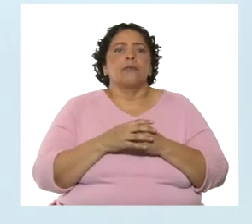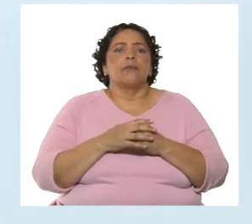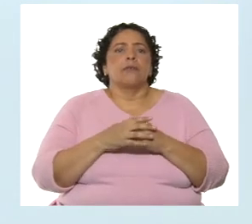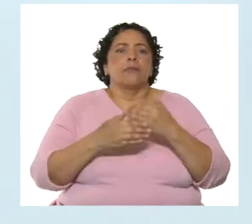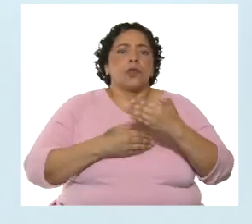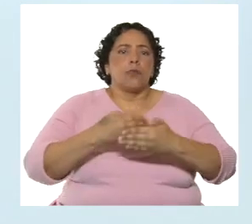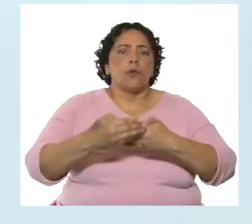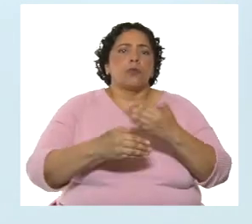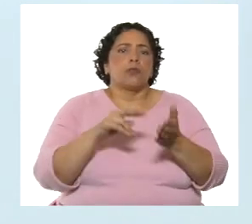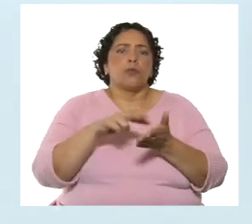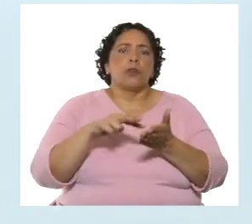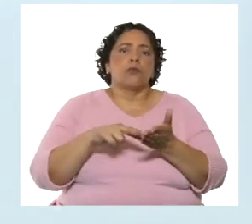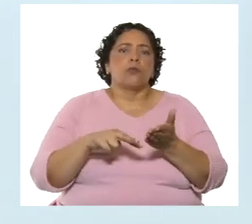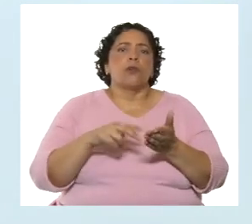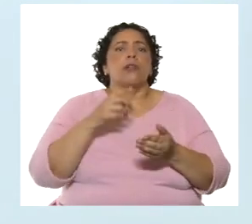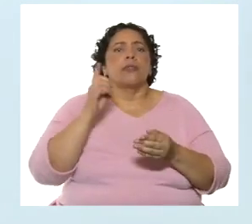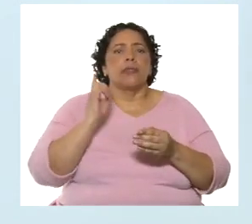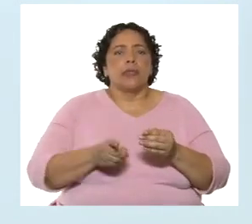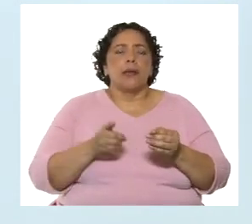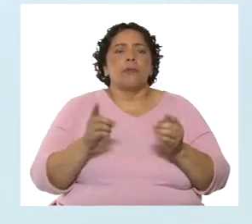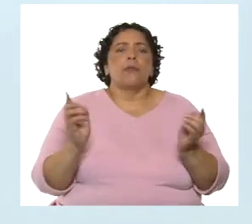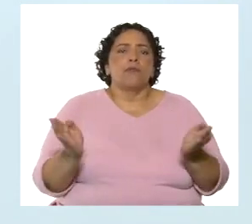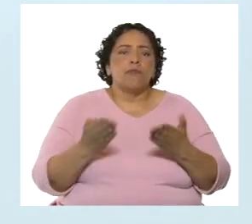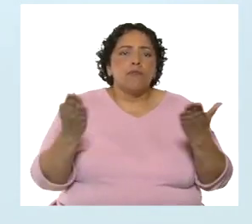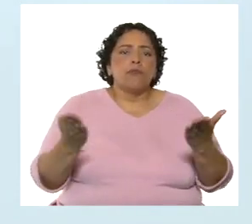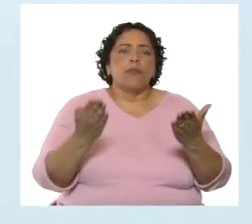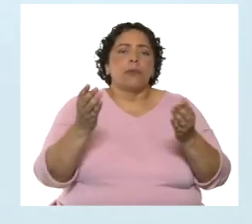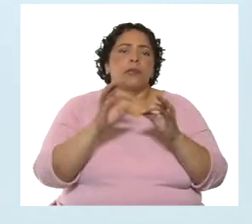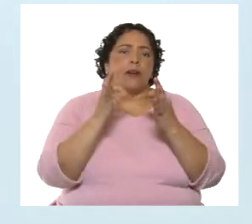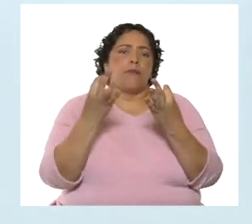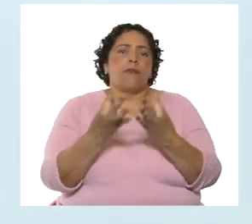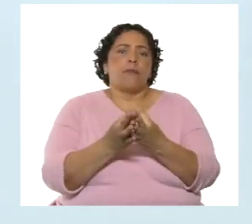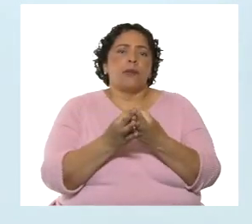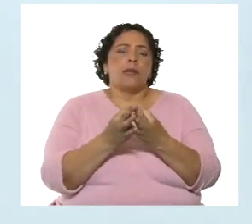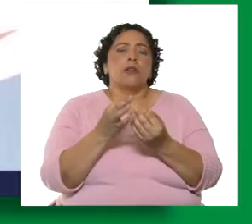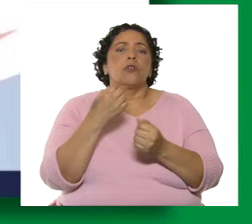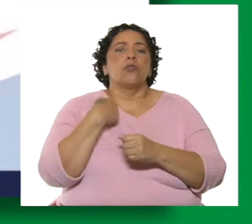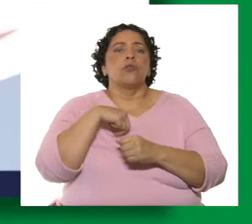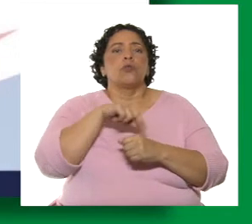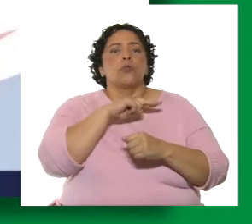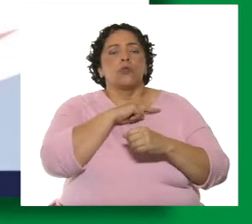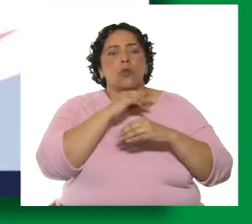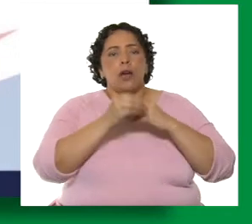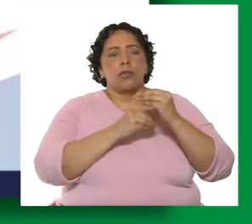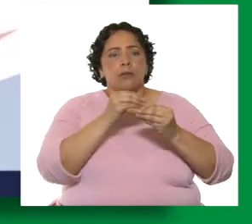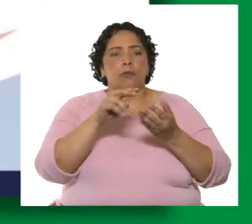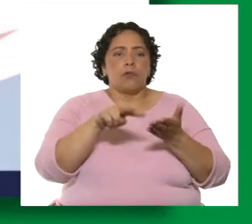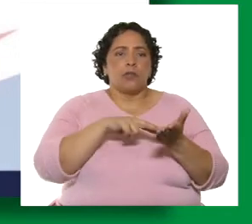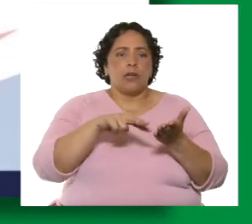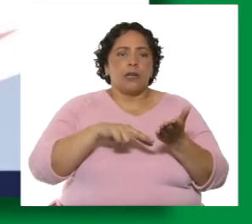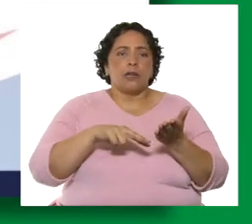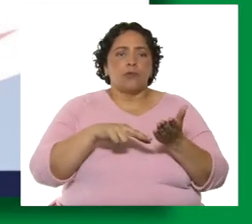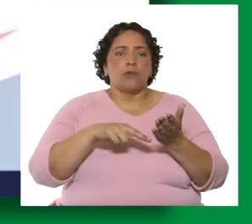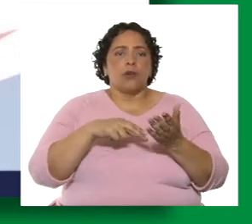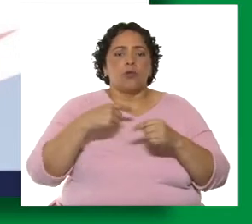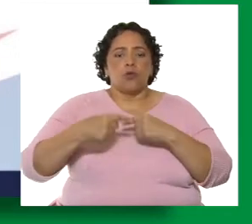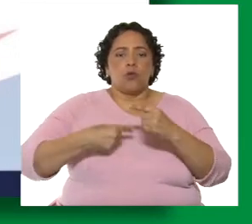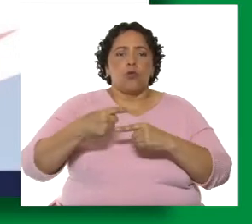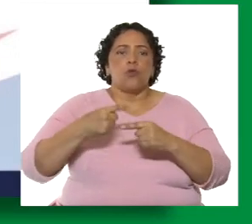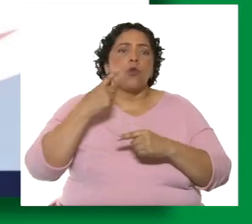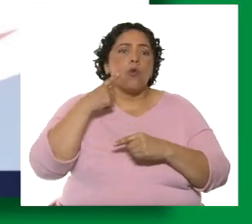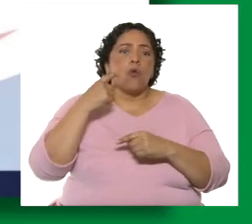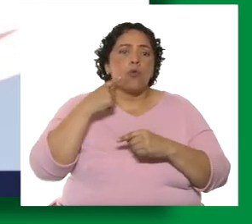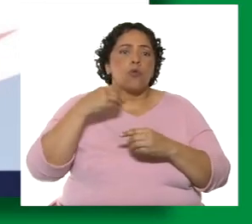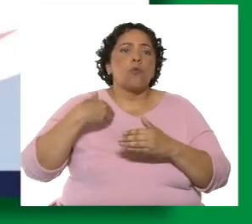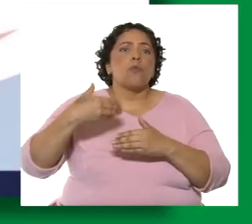lectura que tanto debemos fomentar dentro de la familia. Si nosotros hacemos de la lectura una rutina diaria, se